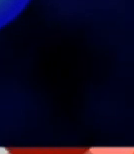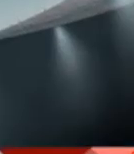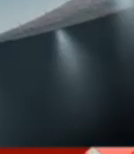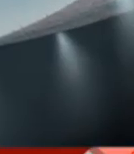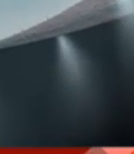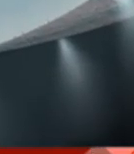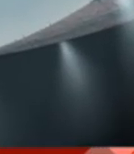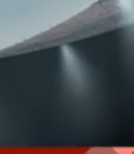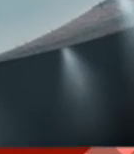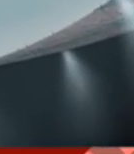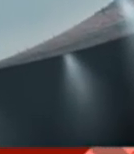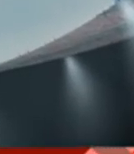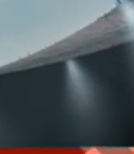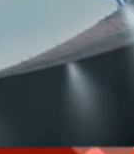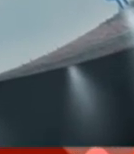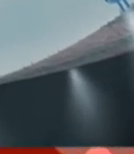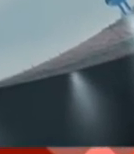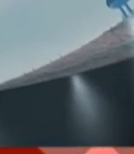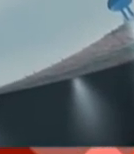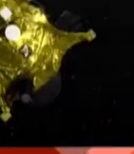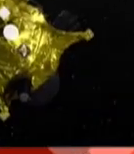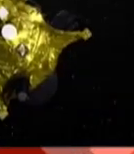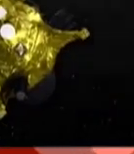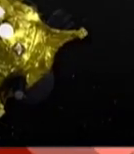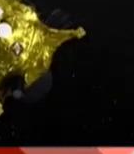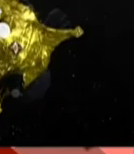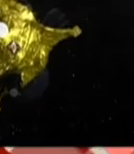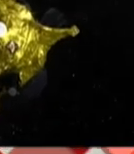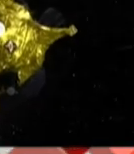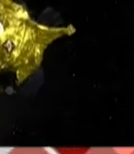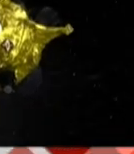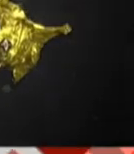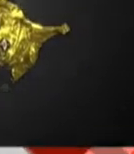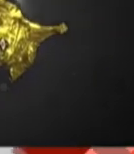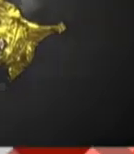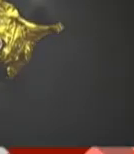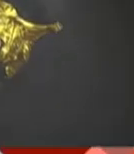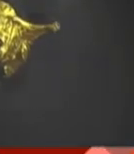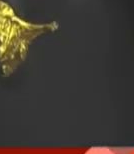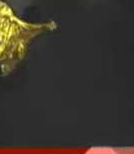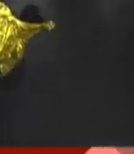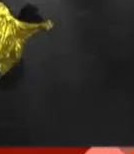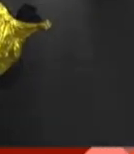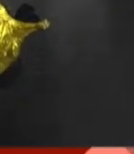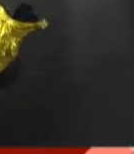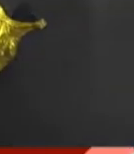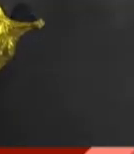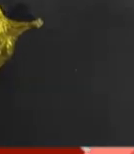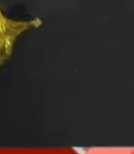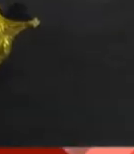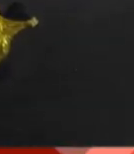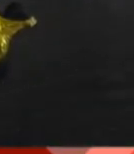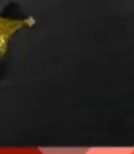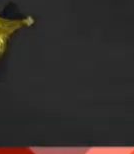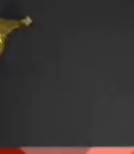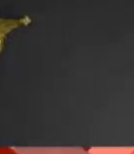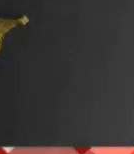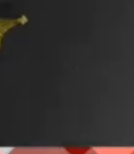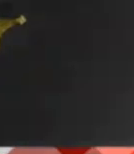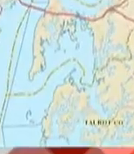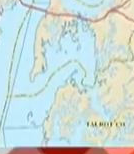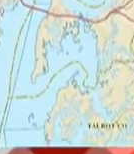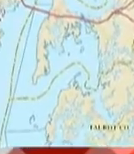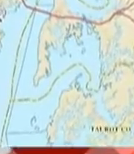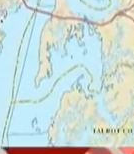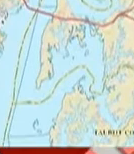hasta 13 especies moleculares como metanol, amoníaco, ozono, peróxido de hidrógeno, dióxido de azufre,